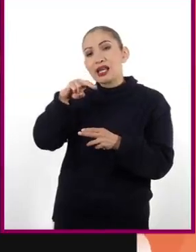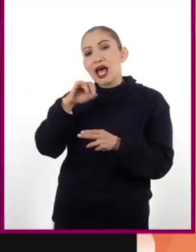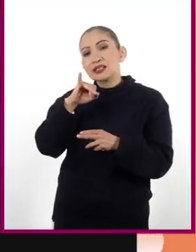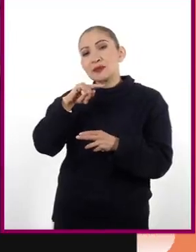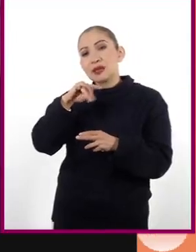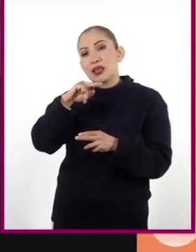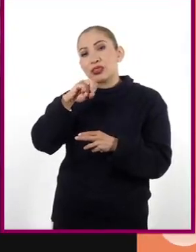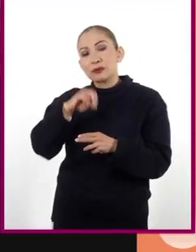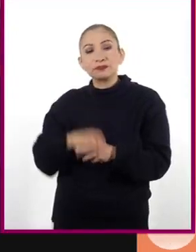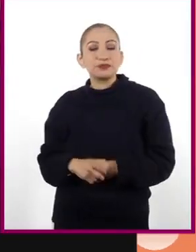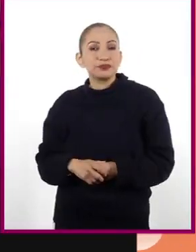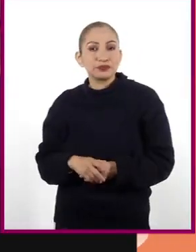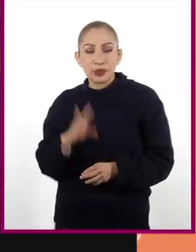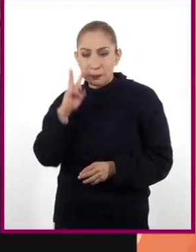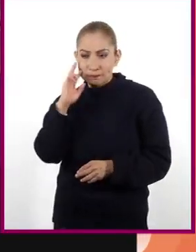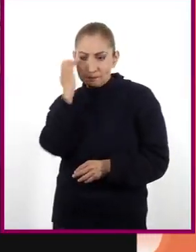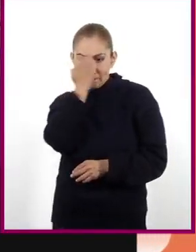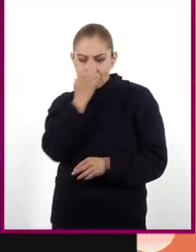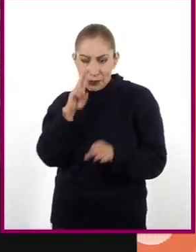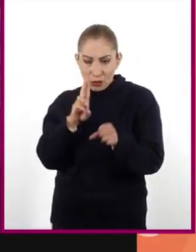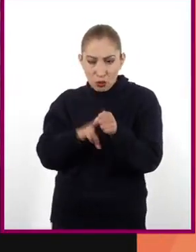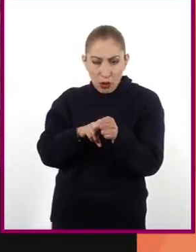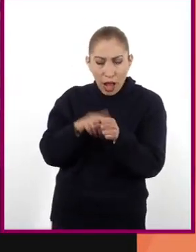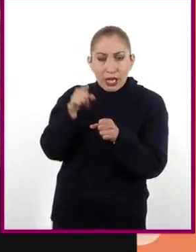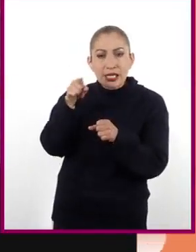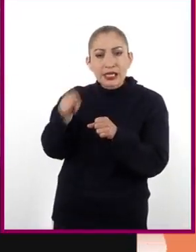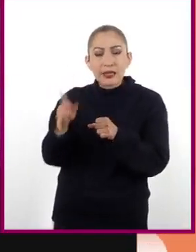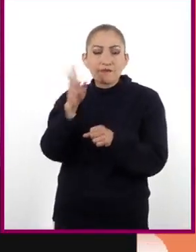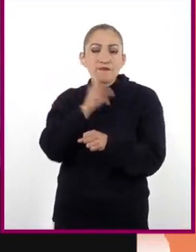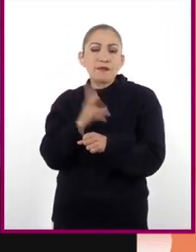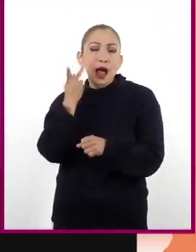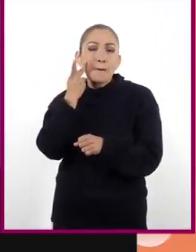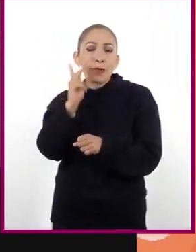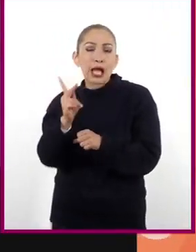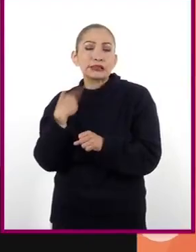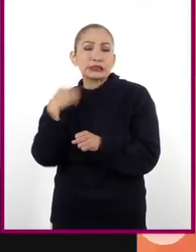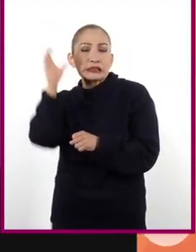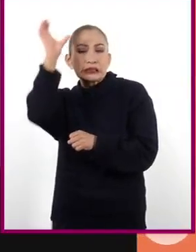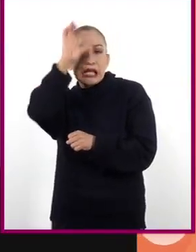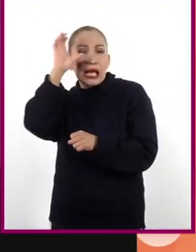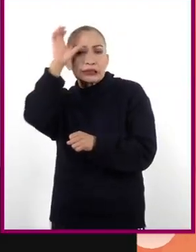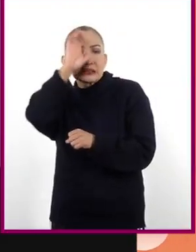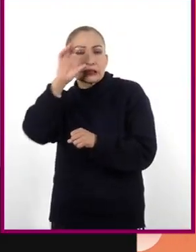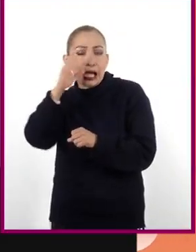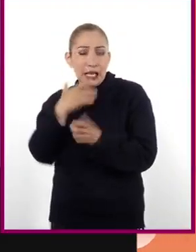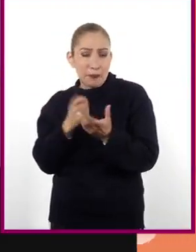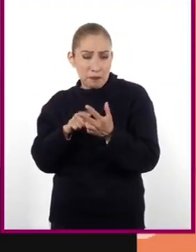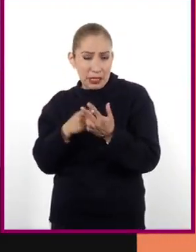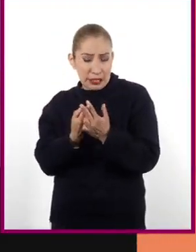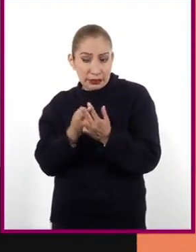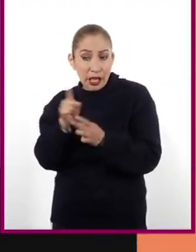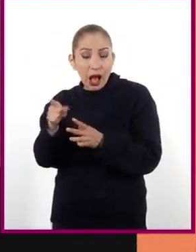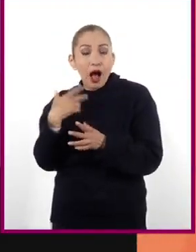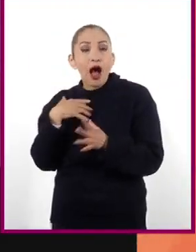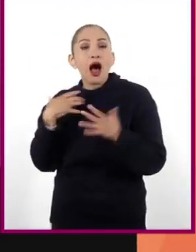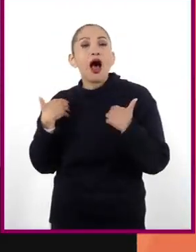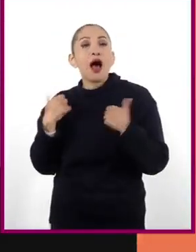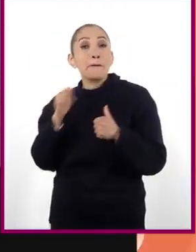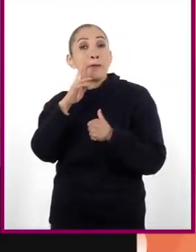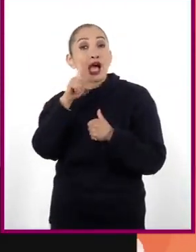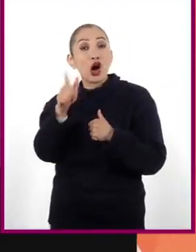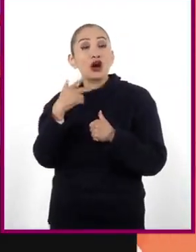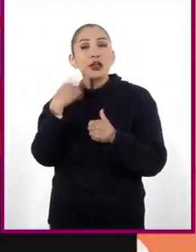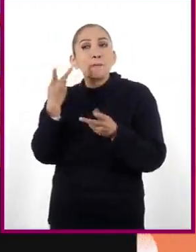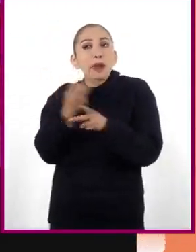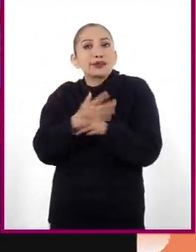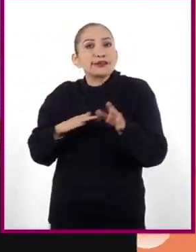Renacimiento. La observación de la naturaleza y los experimentos que realizaron los hombres del Renacimiento permitieron comprender mejor